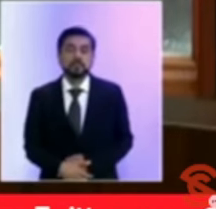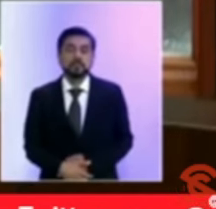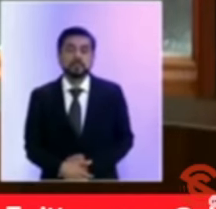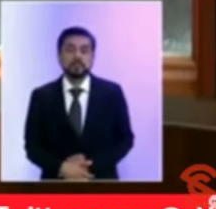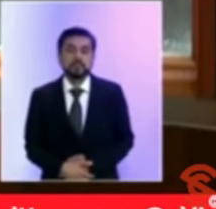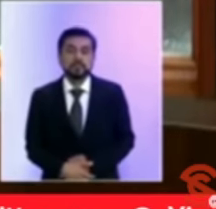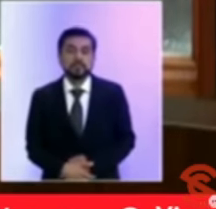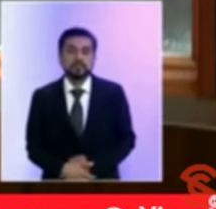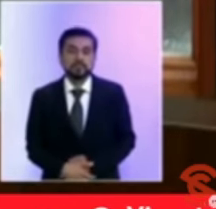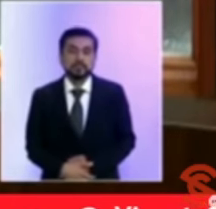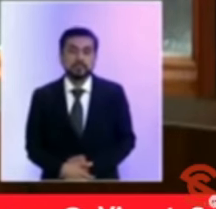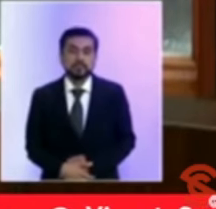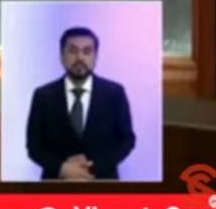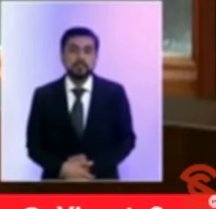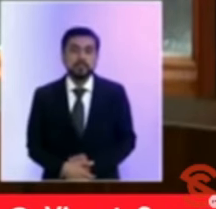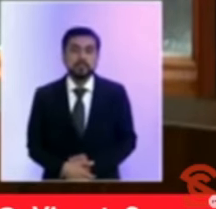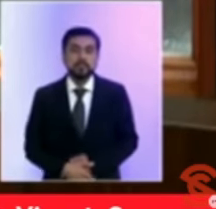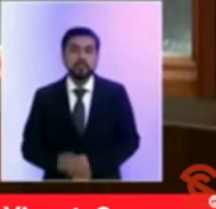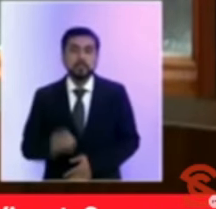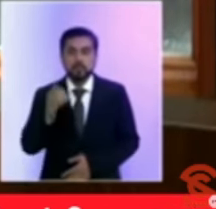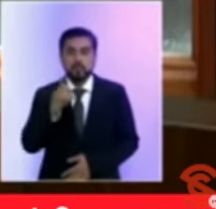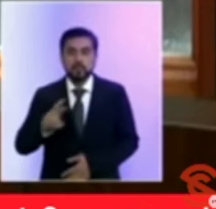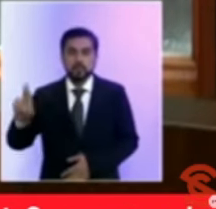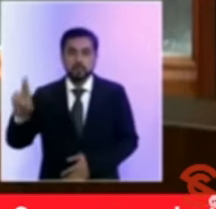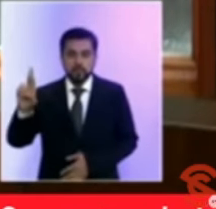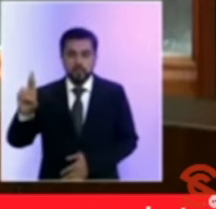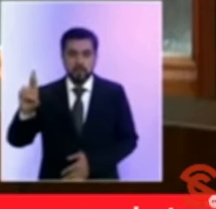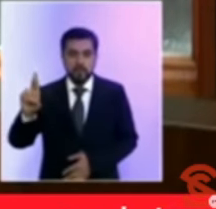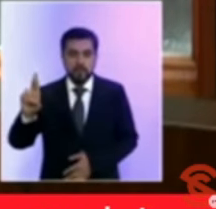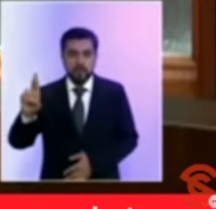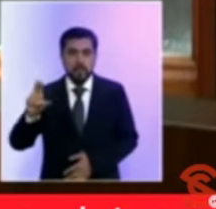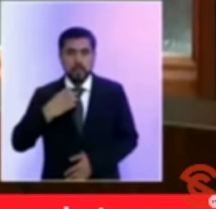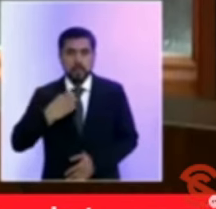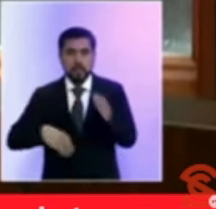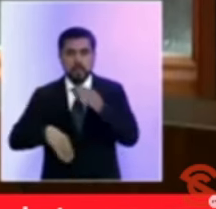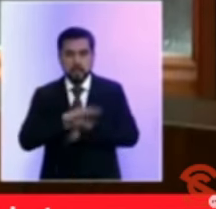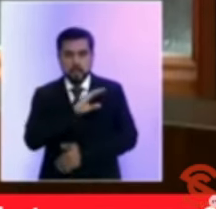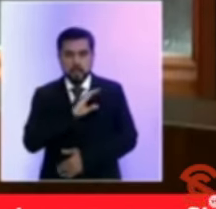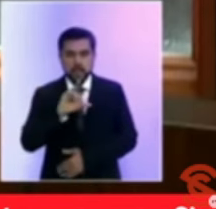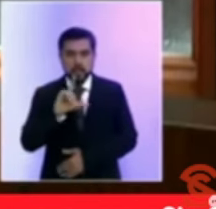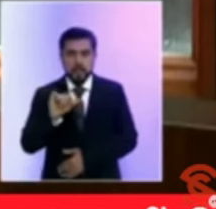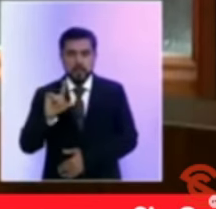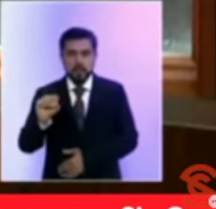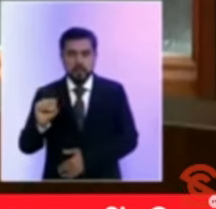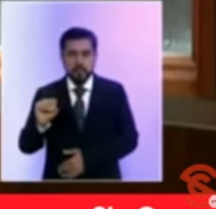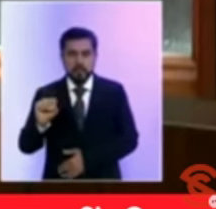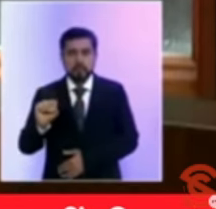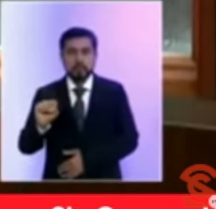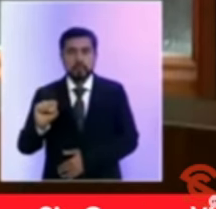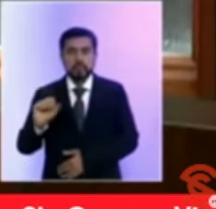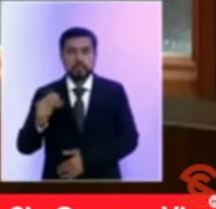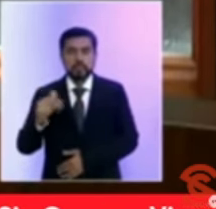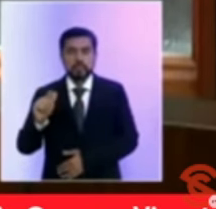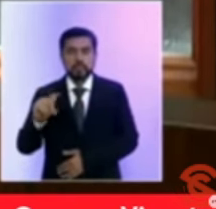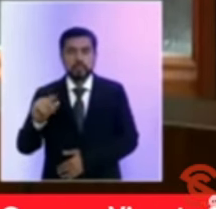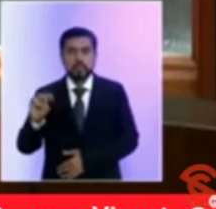titularidad doctora Claudia chinan pardo me